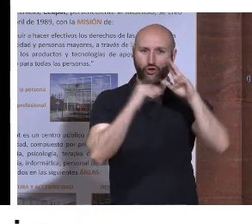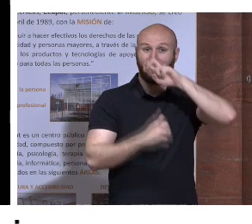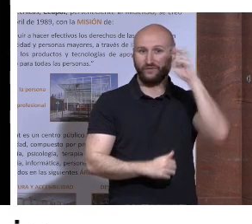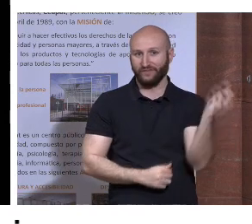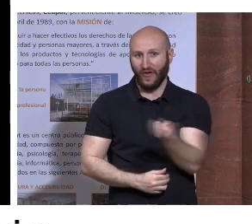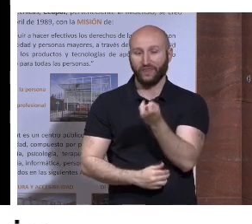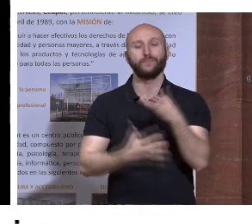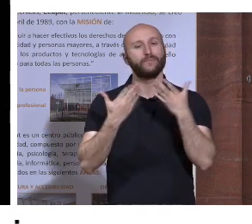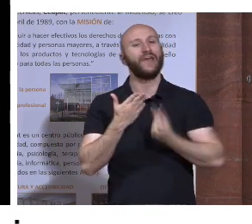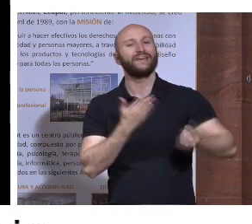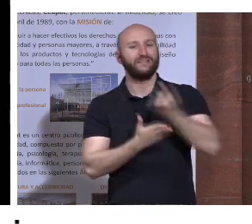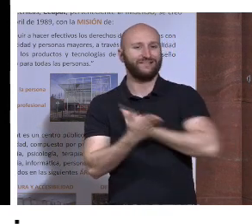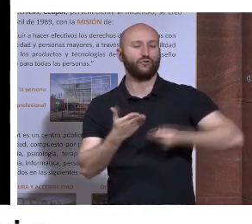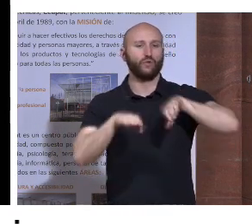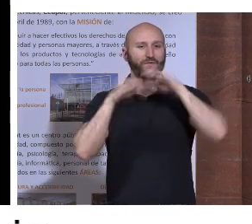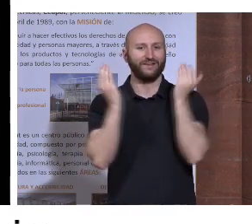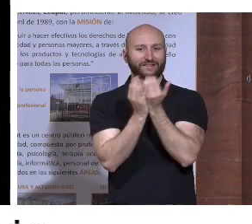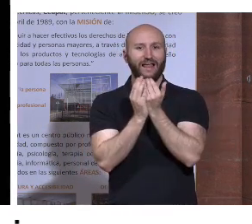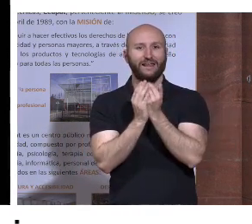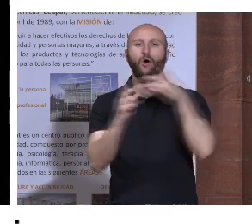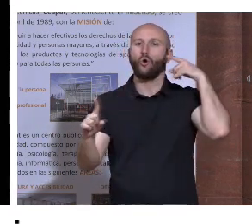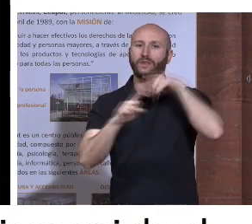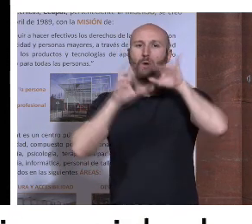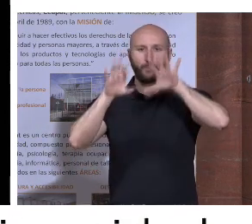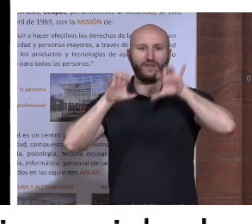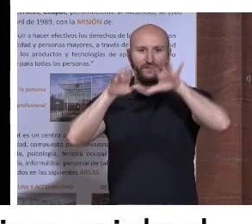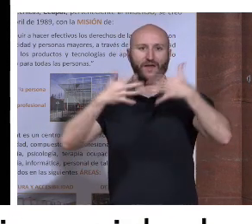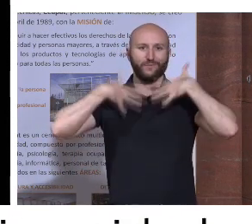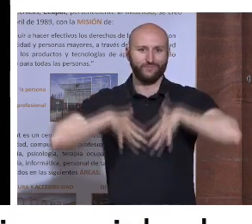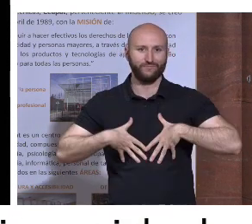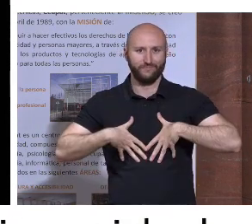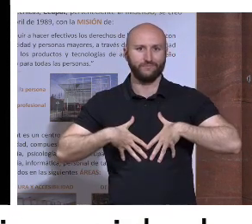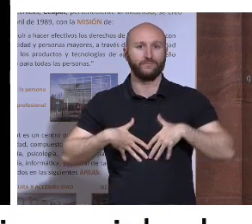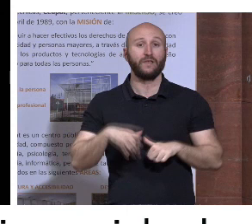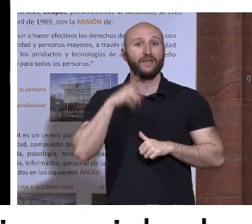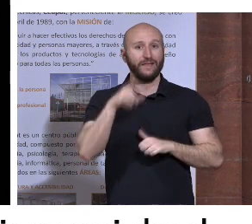es el diseño universal para el aprendizaje, que es este modelo. Es un modelo